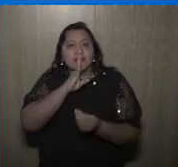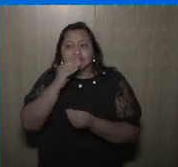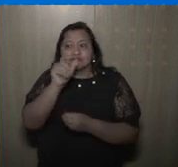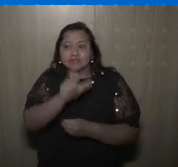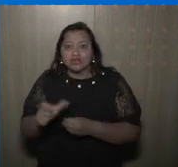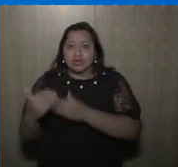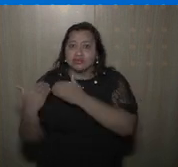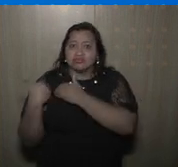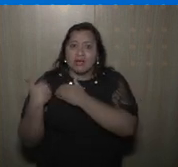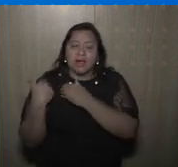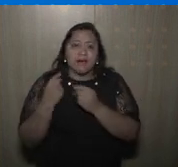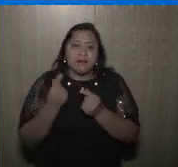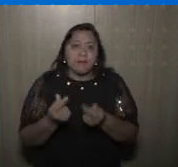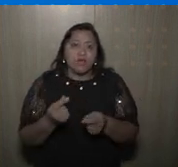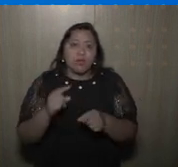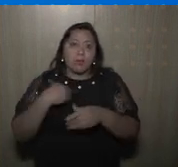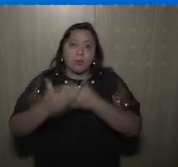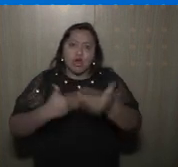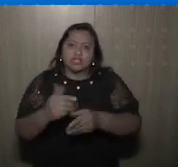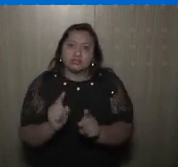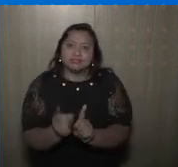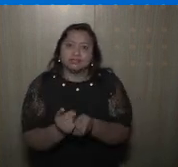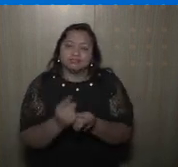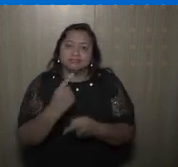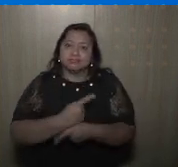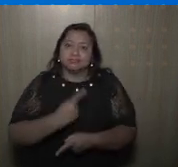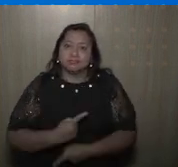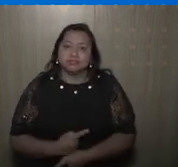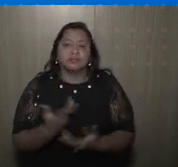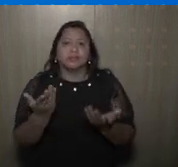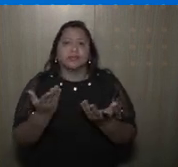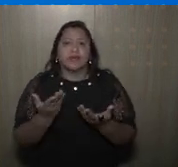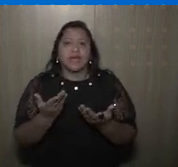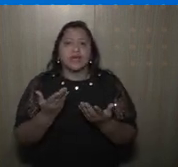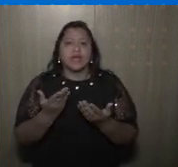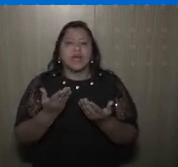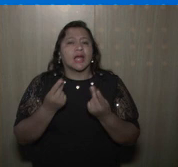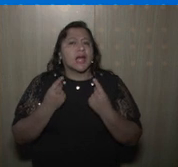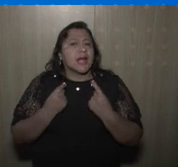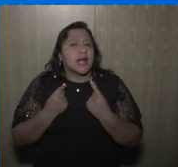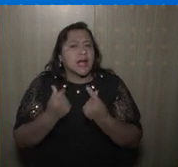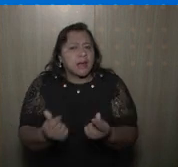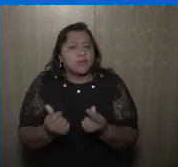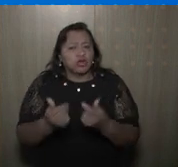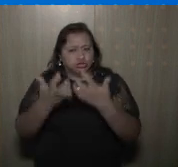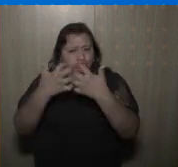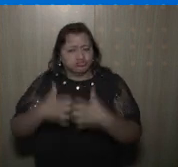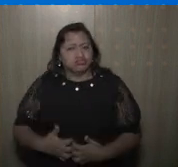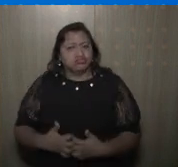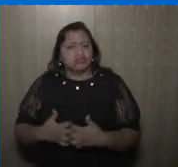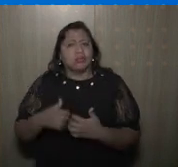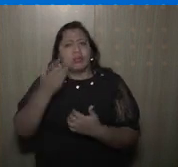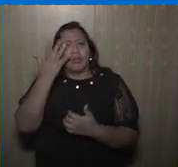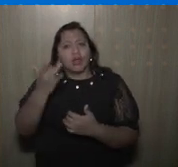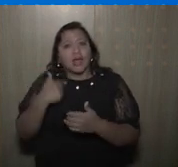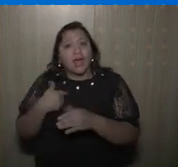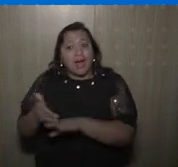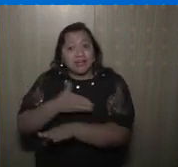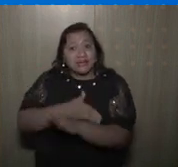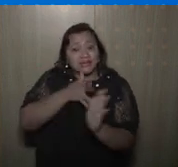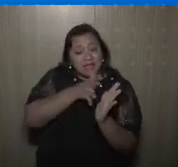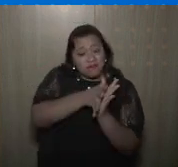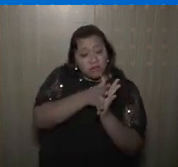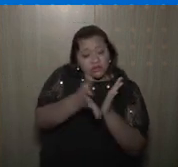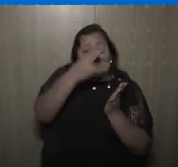más eficientes en los procesos. El diligenciamiento de pestañas será muy funcional porque a partir de la información